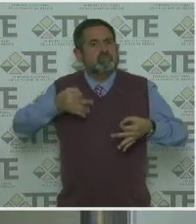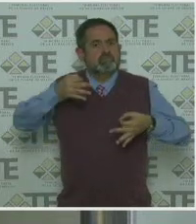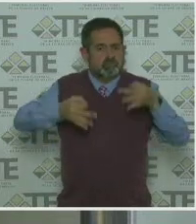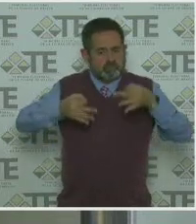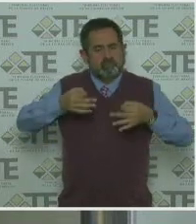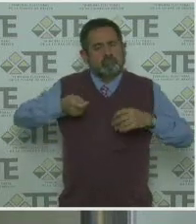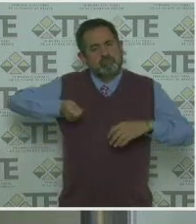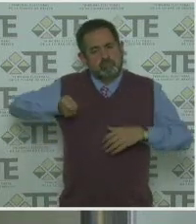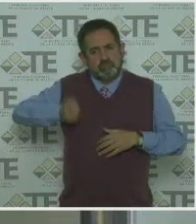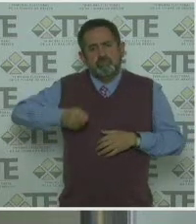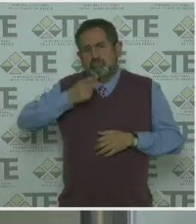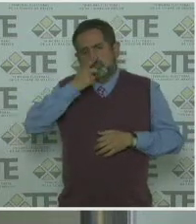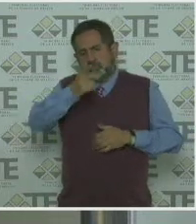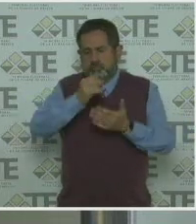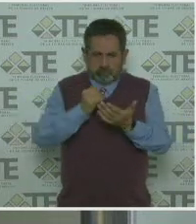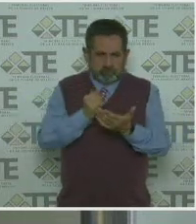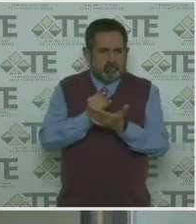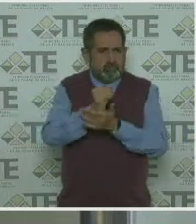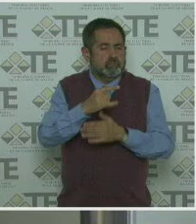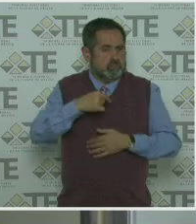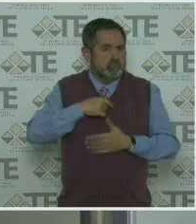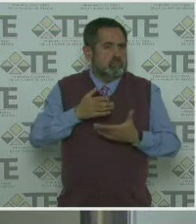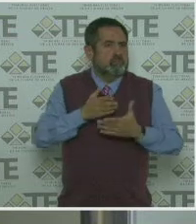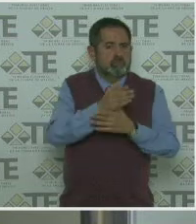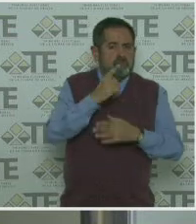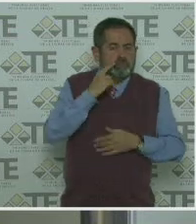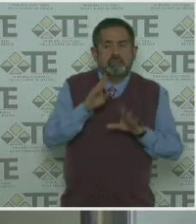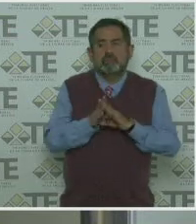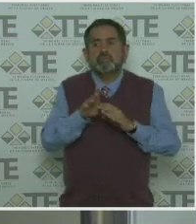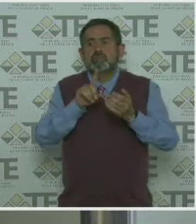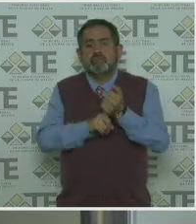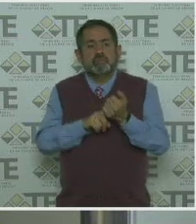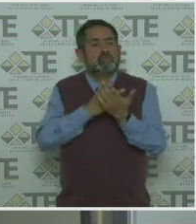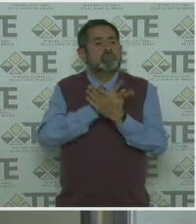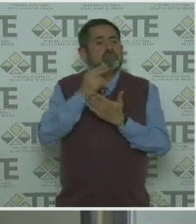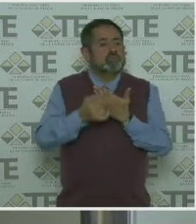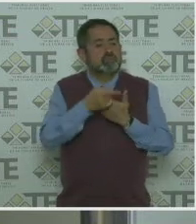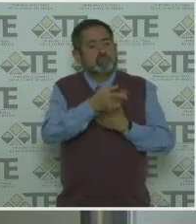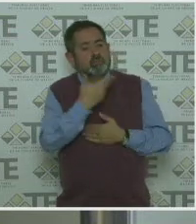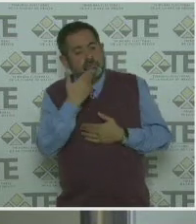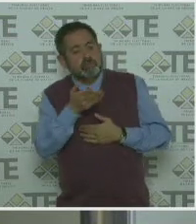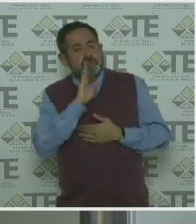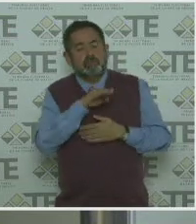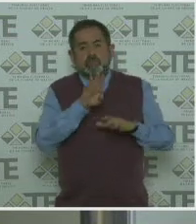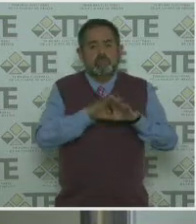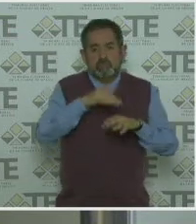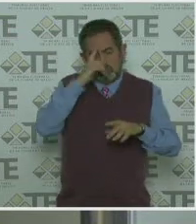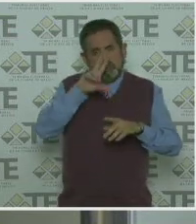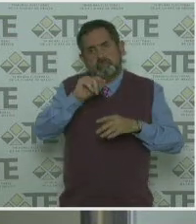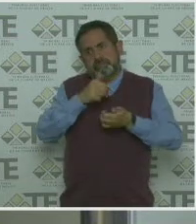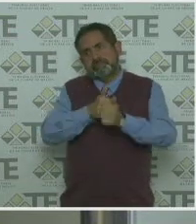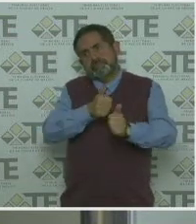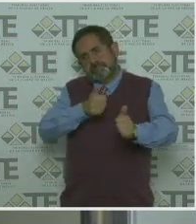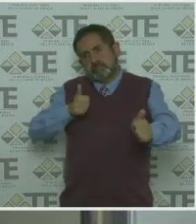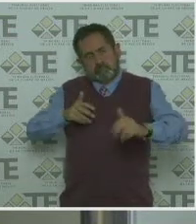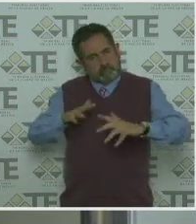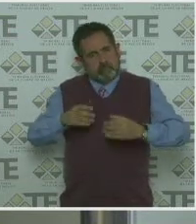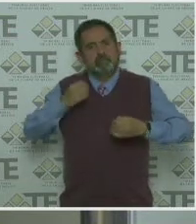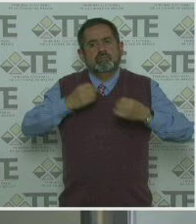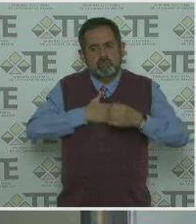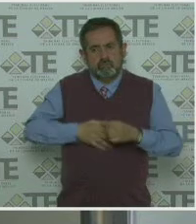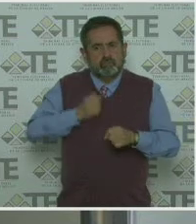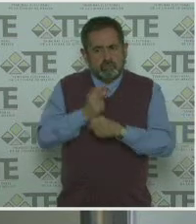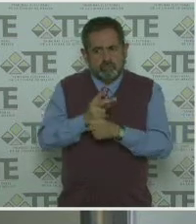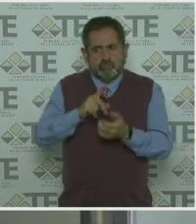se pronuncie en plenitud de jurisdicción sobre la viabilidad o inviabilidad del proyecto, a fin de evitar un retraso en la impartición de